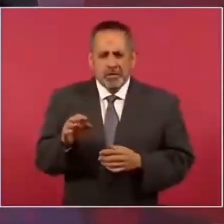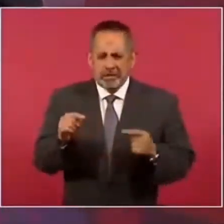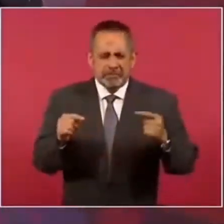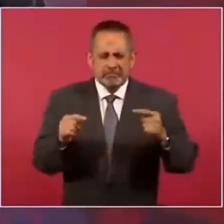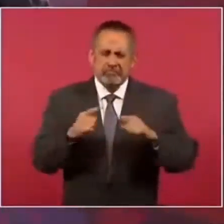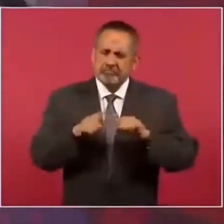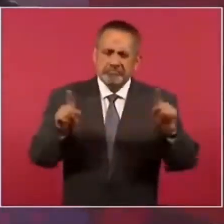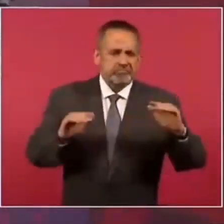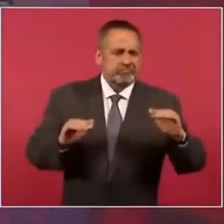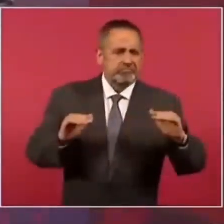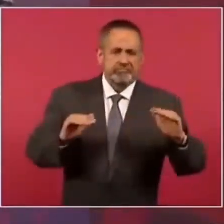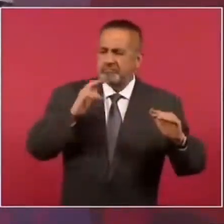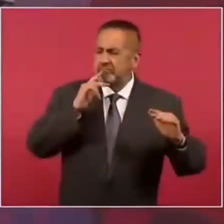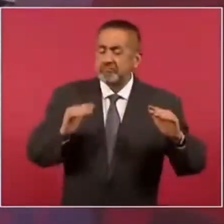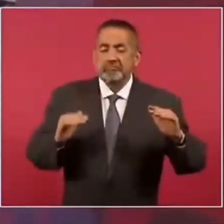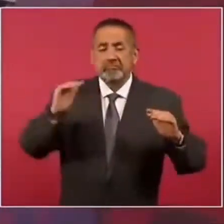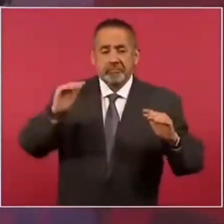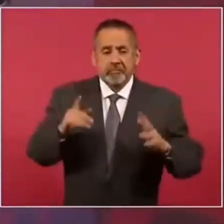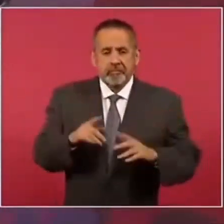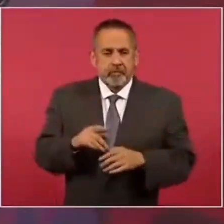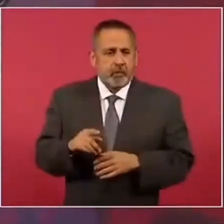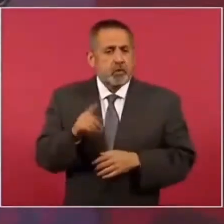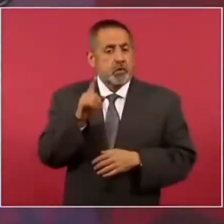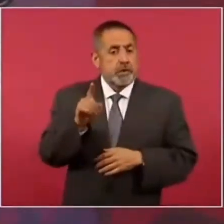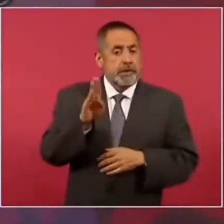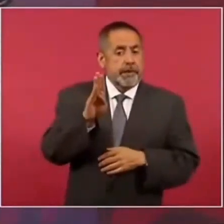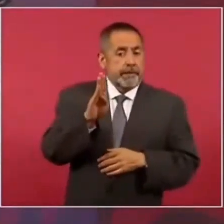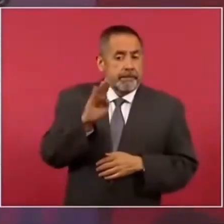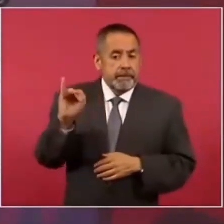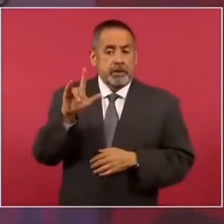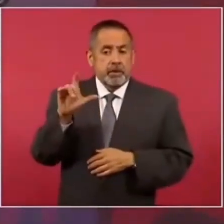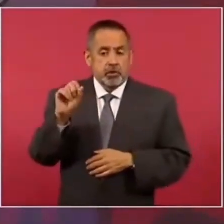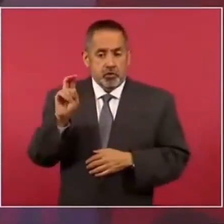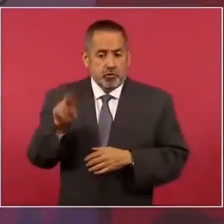diferencia de 1 billón.